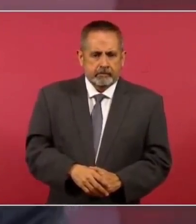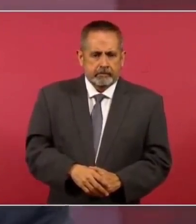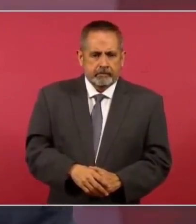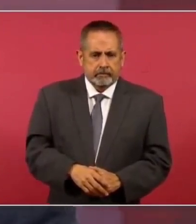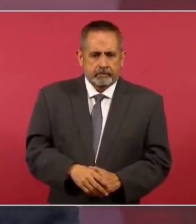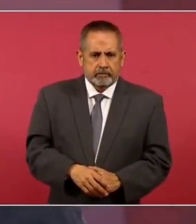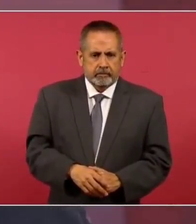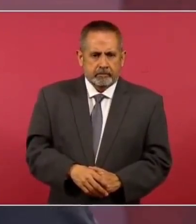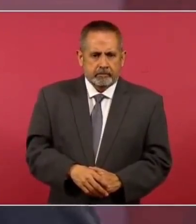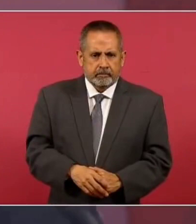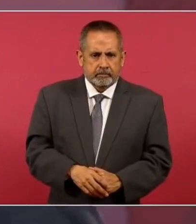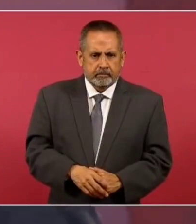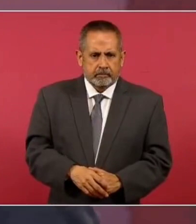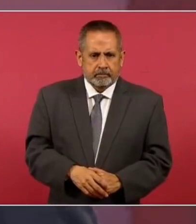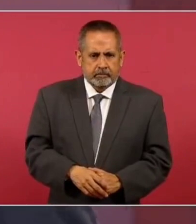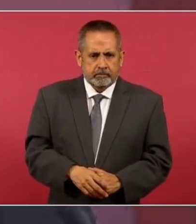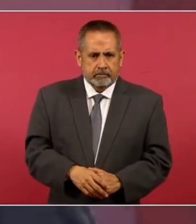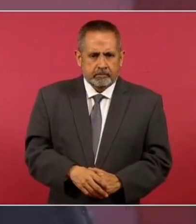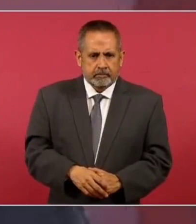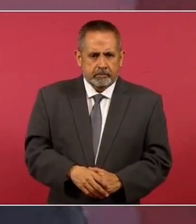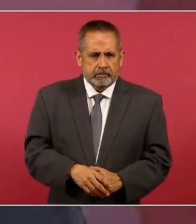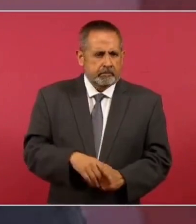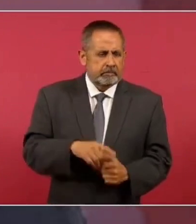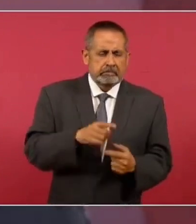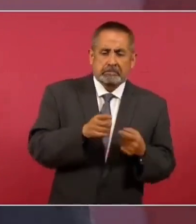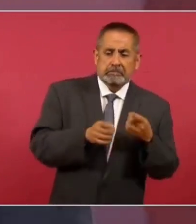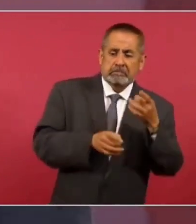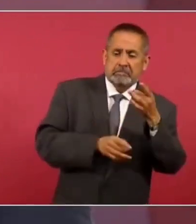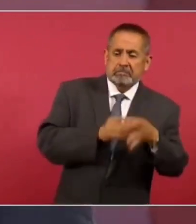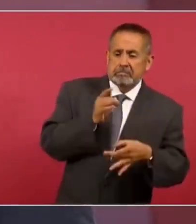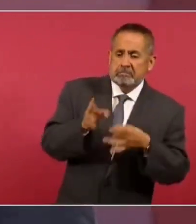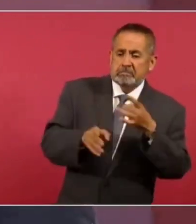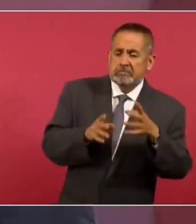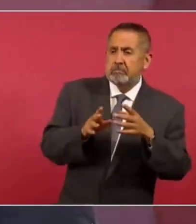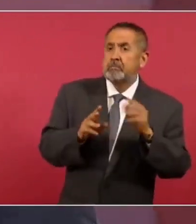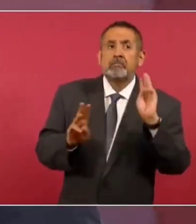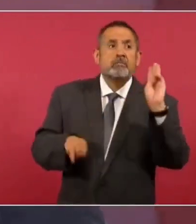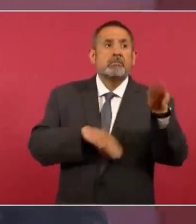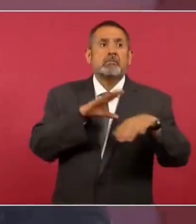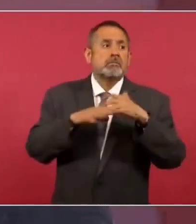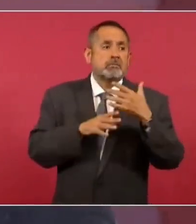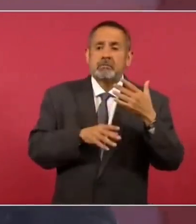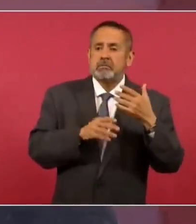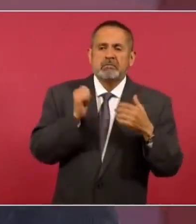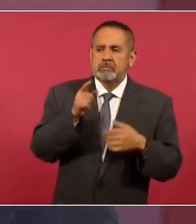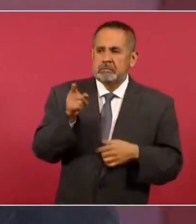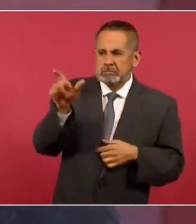que no quieran descalificar a nadie en ninguna parte del mundo.